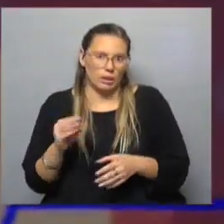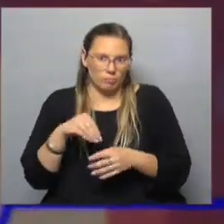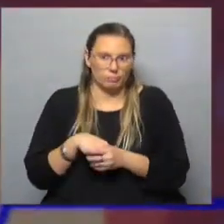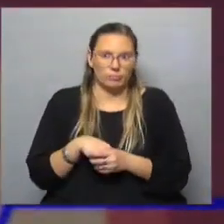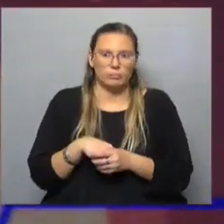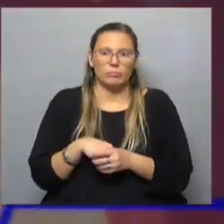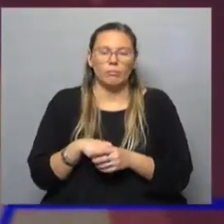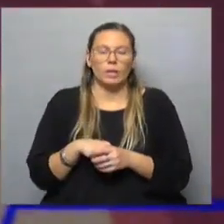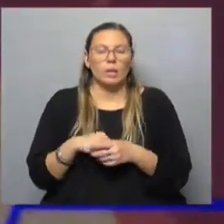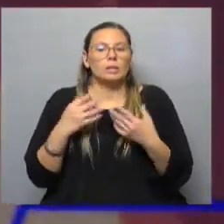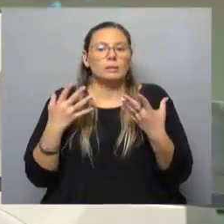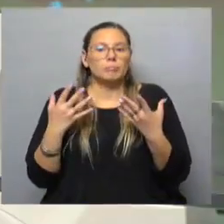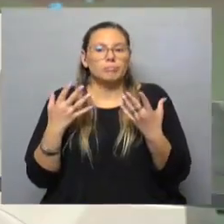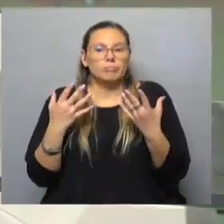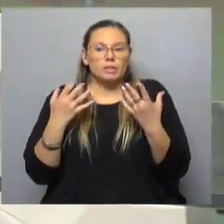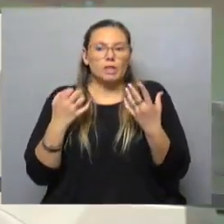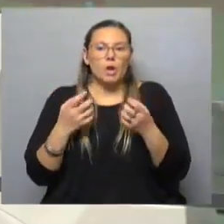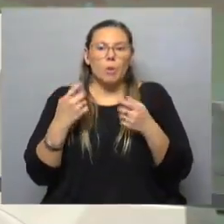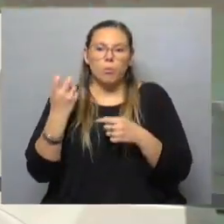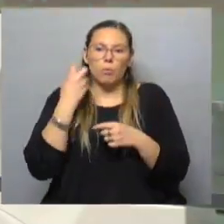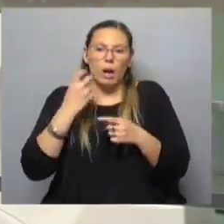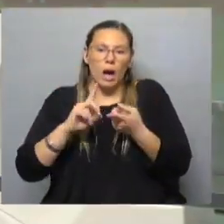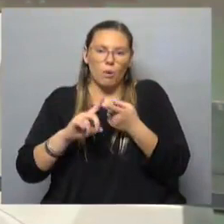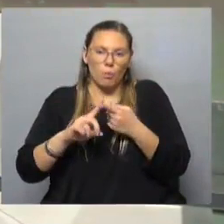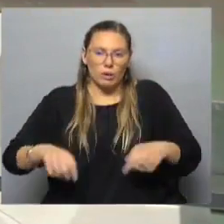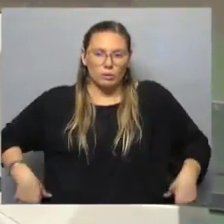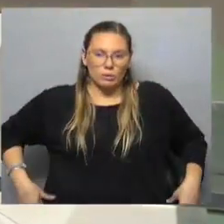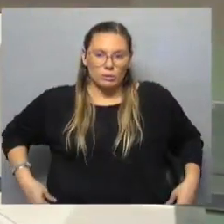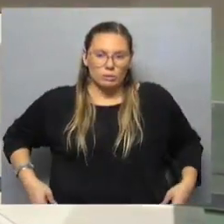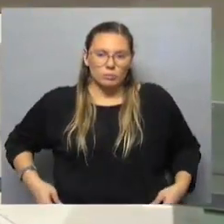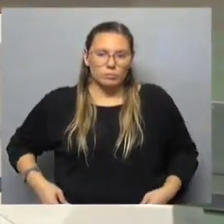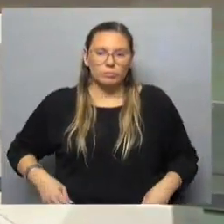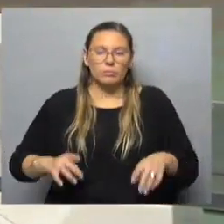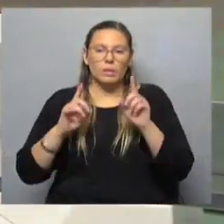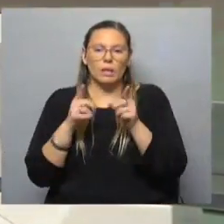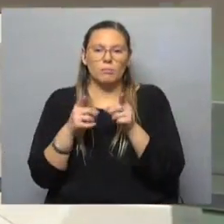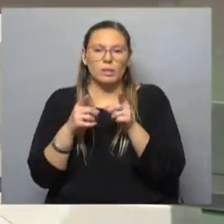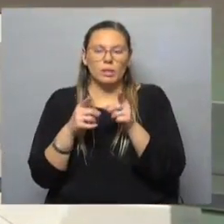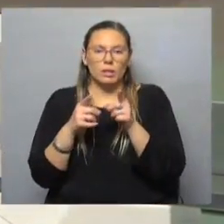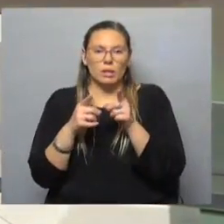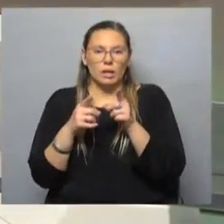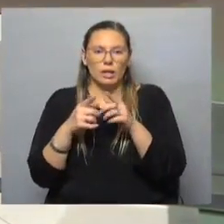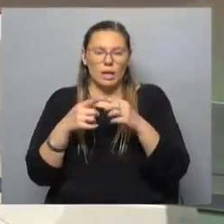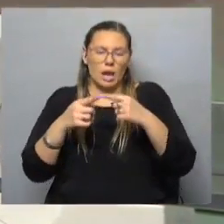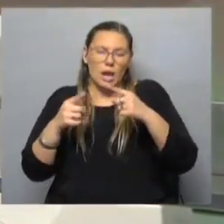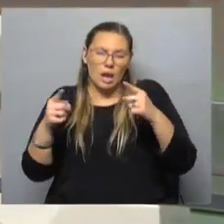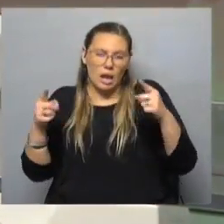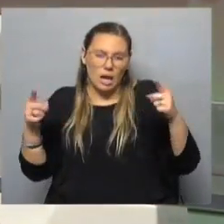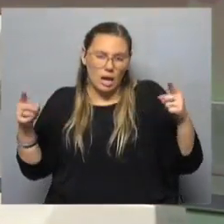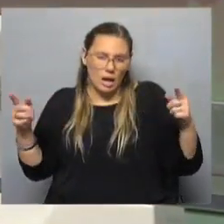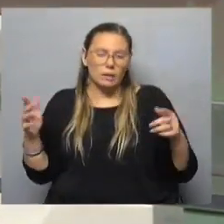tratando de buscar acuerdos. Es algo que es de arco larguísimo,